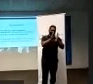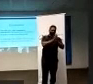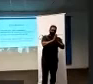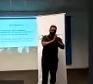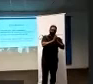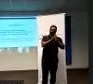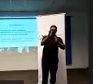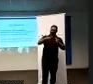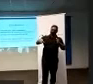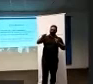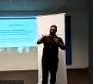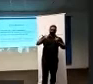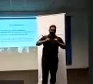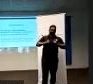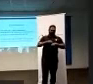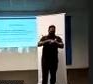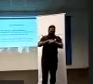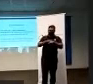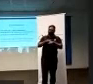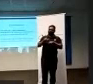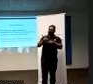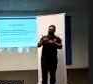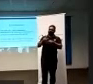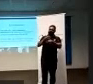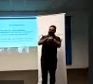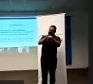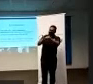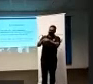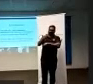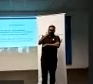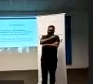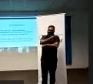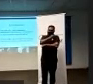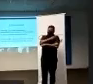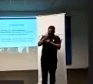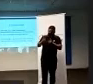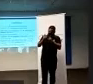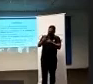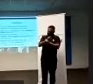vigilancia de SAVI de alta calidad tras la implementación de la vacuna. Siguiente.